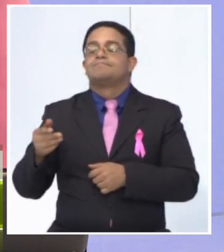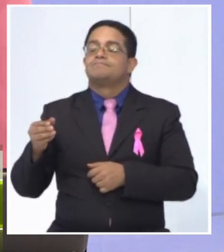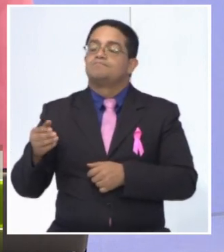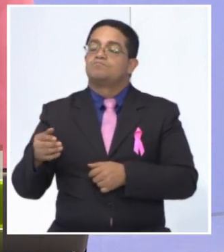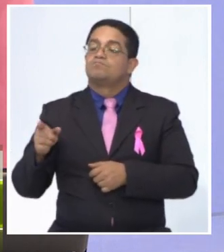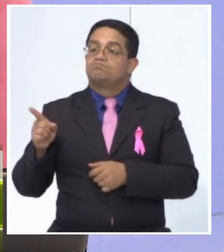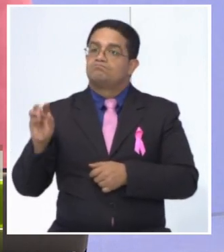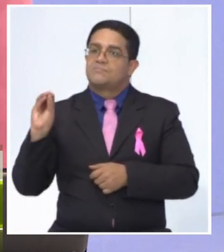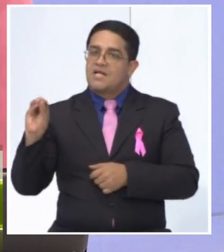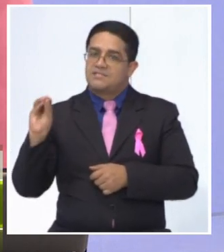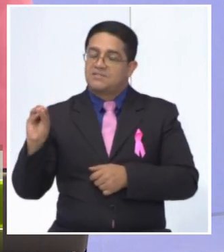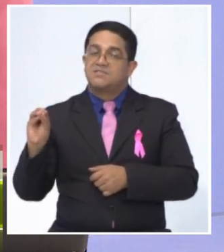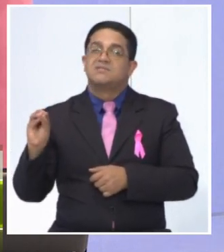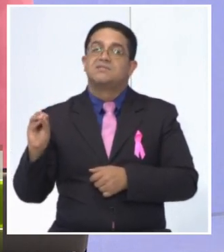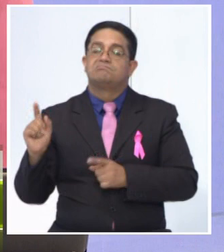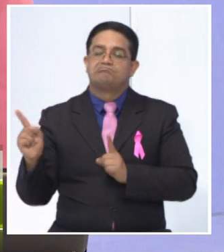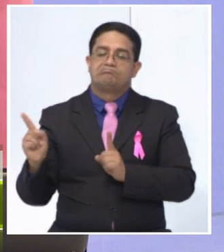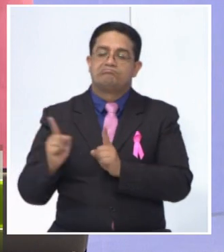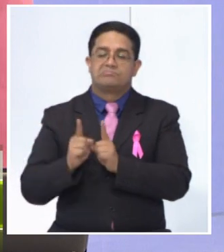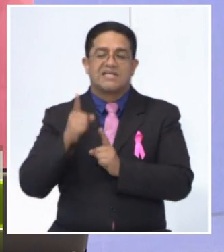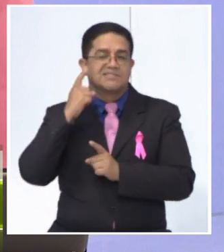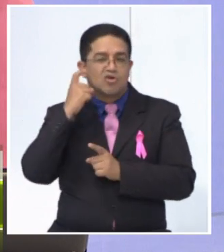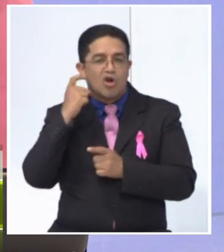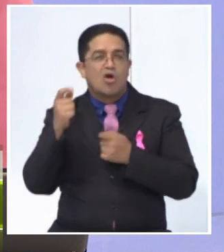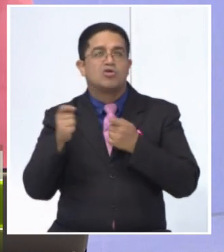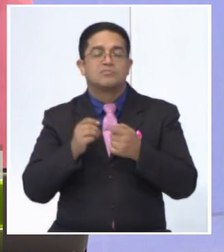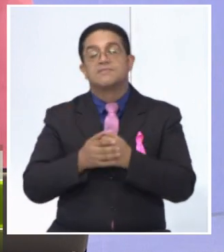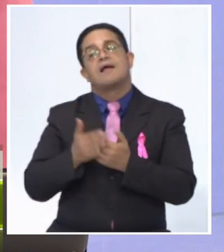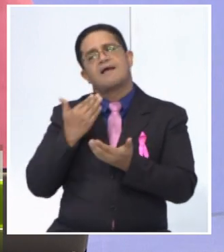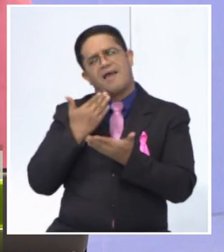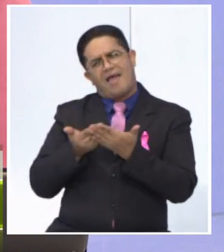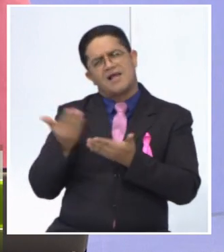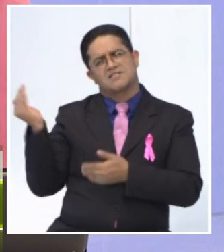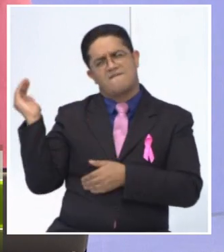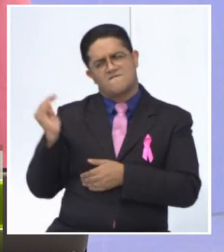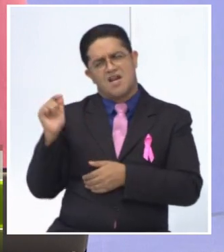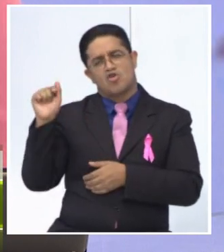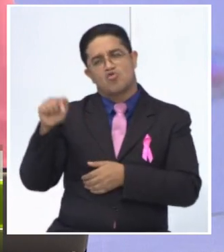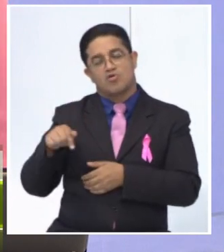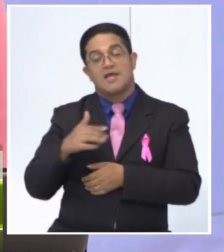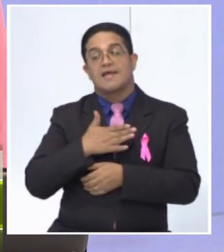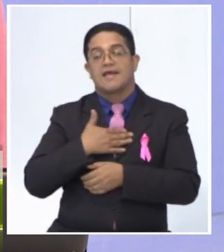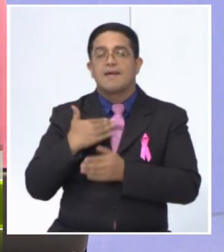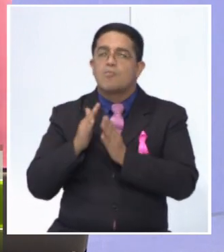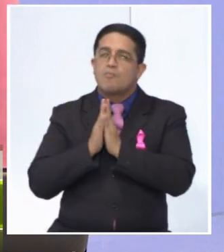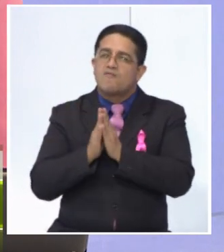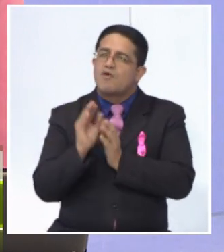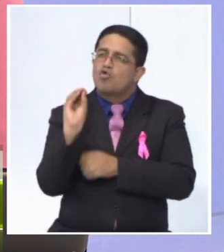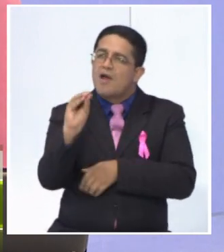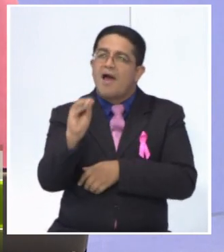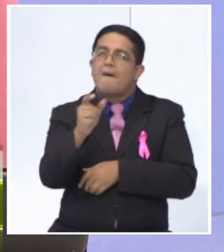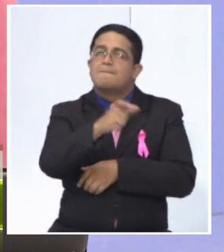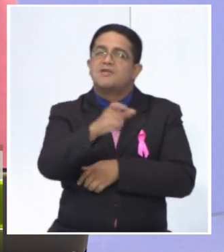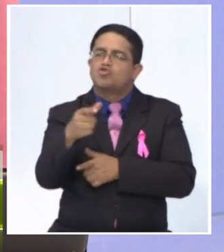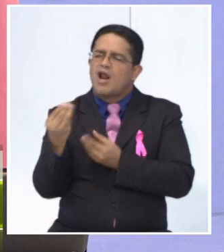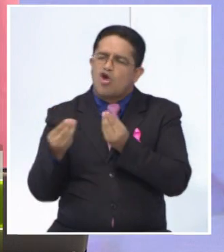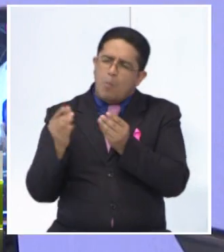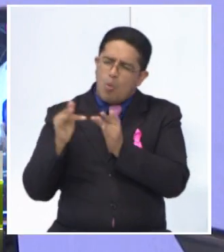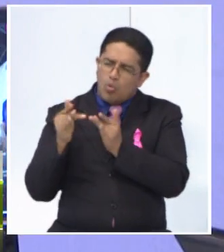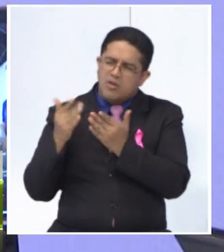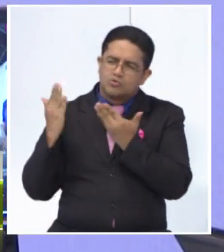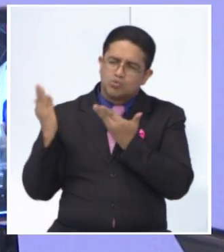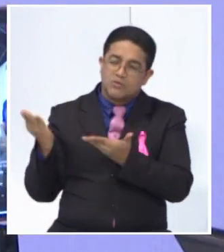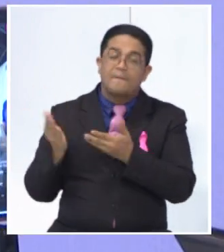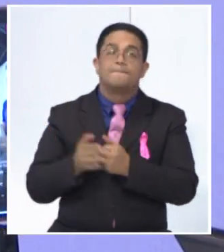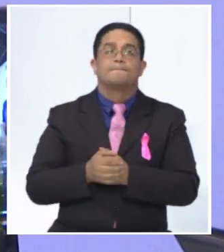oncológico. Siempre es importante gestionar las emociones. Doctora, gracias por acompañarnos el día de hoy. Queremos que le ofrezca a las personas que nos están viendo cómo la pueden contactar.